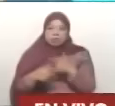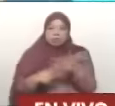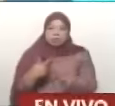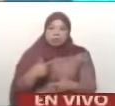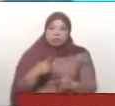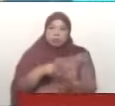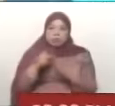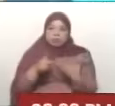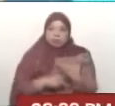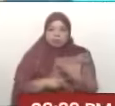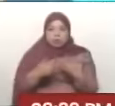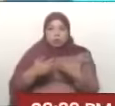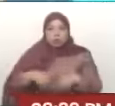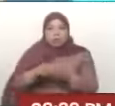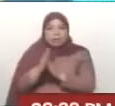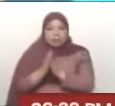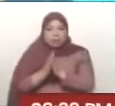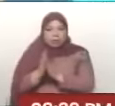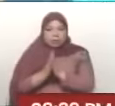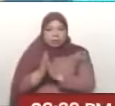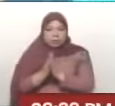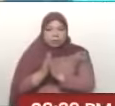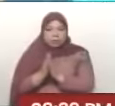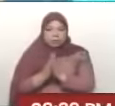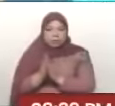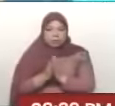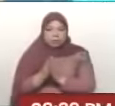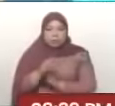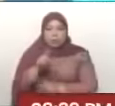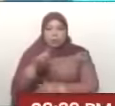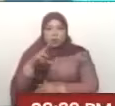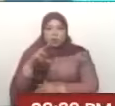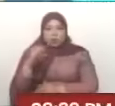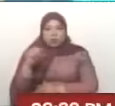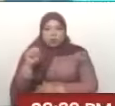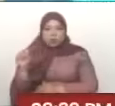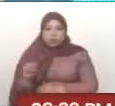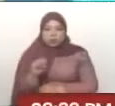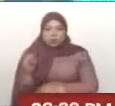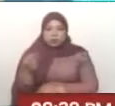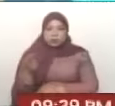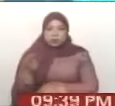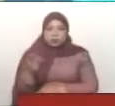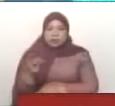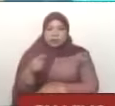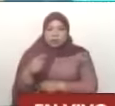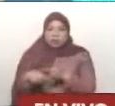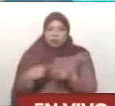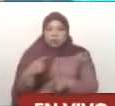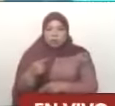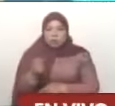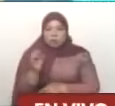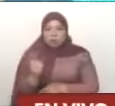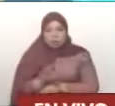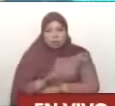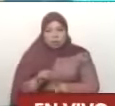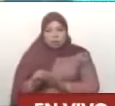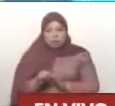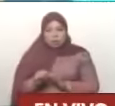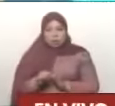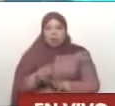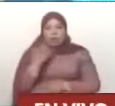los proyectos de emprendimiento. El proyecto Lucas está casi a punto ya. Está en el